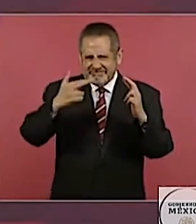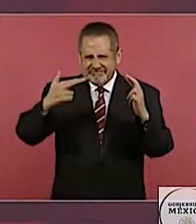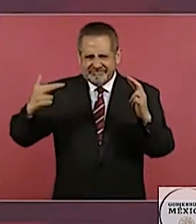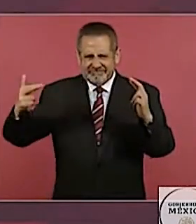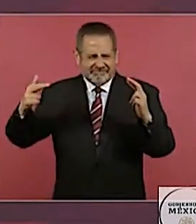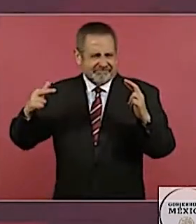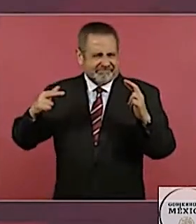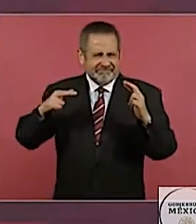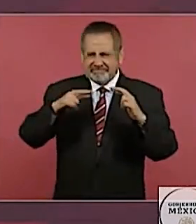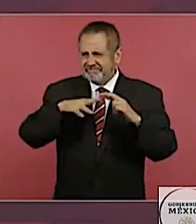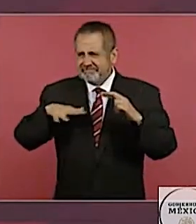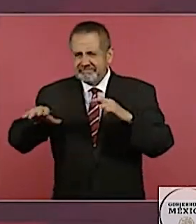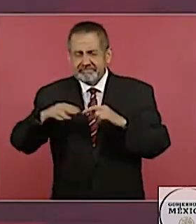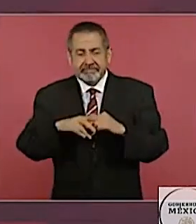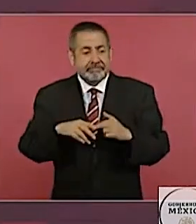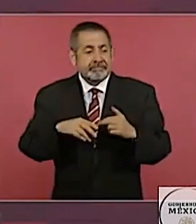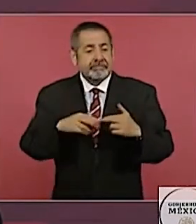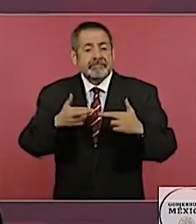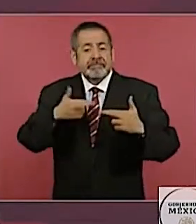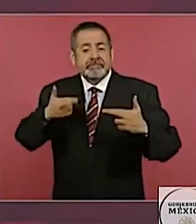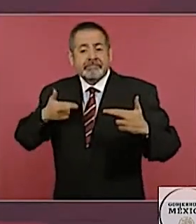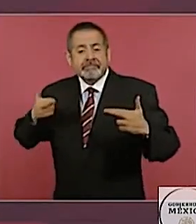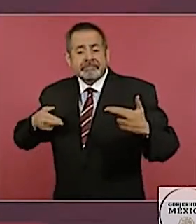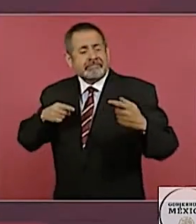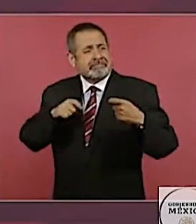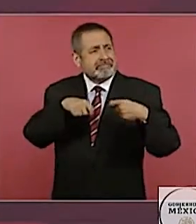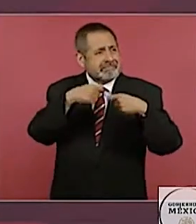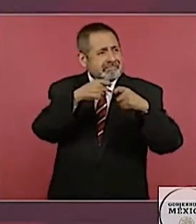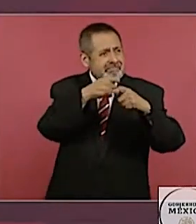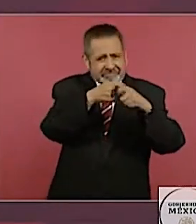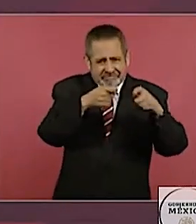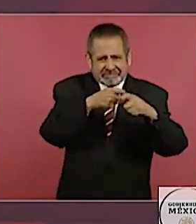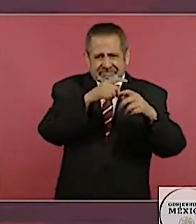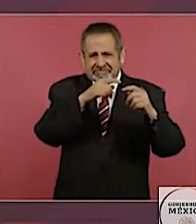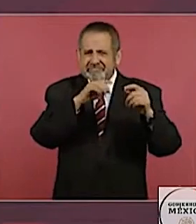e líneas de